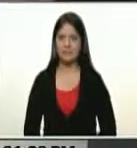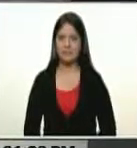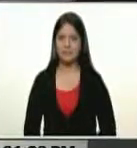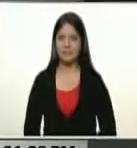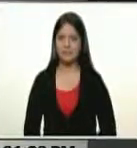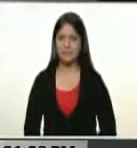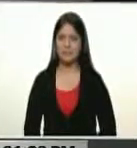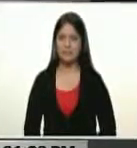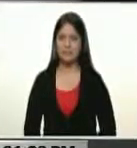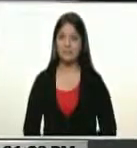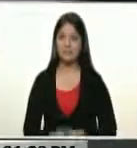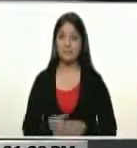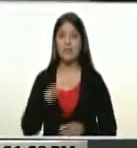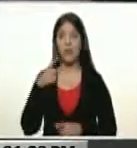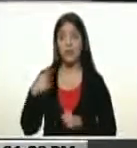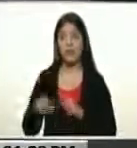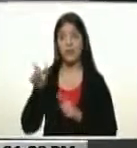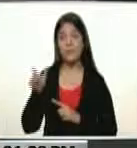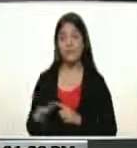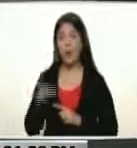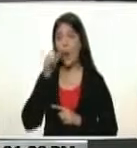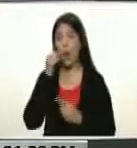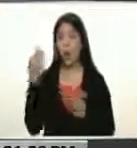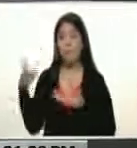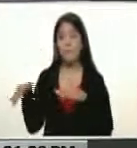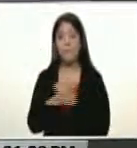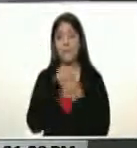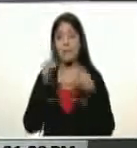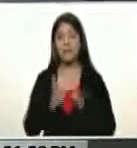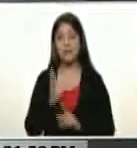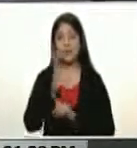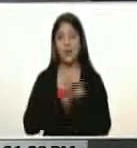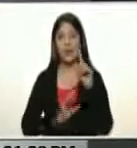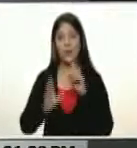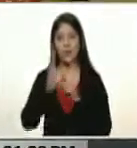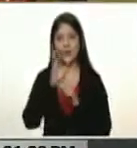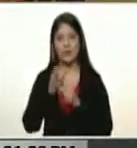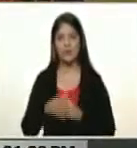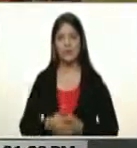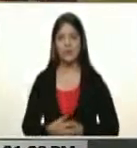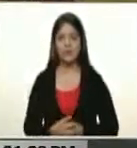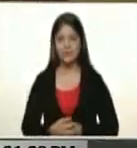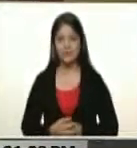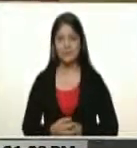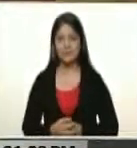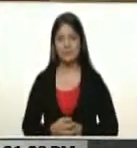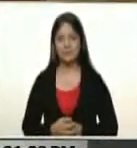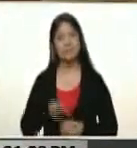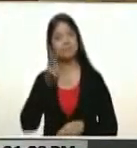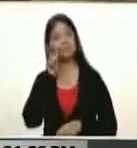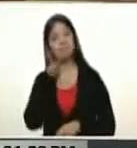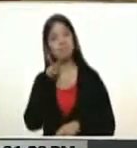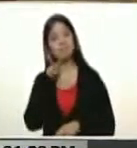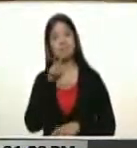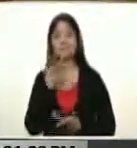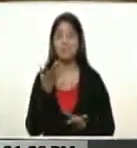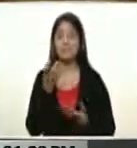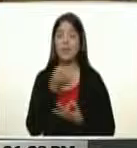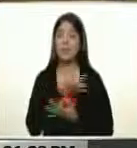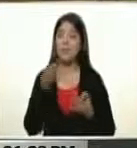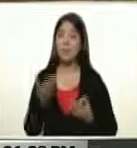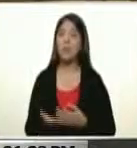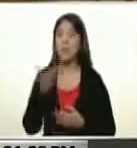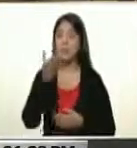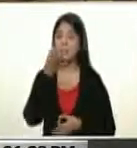Como un espectador más, estaba allí el ministro para la Cultura, Reinaldo Iturriza. La ocasión fue propicia para